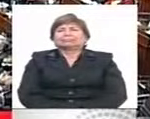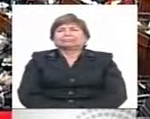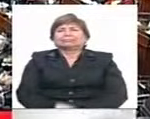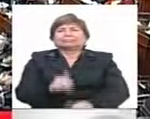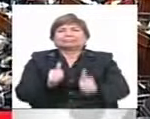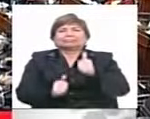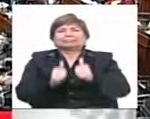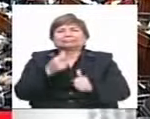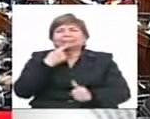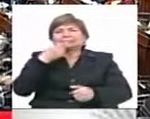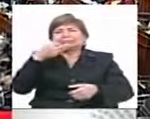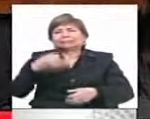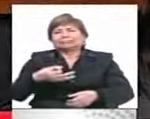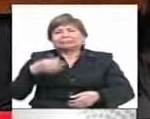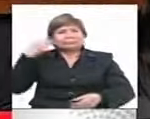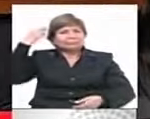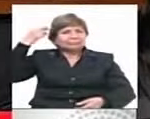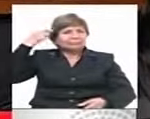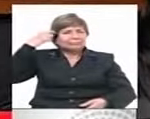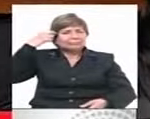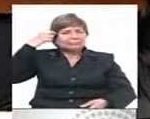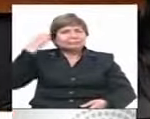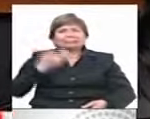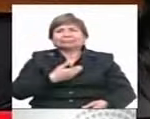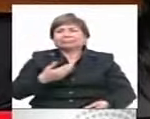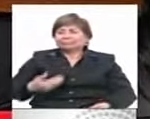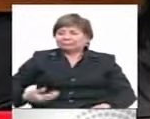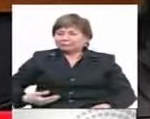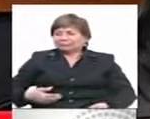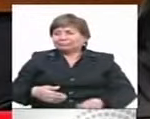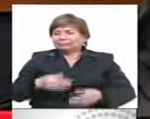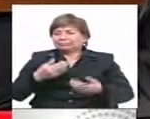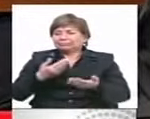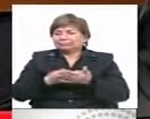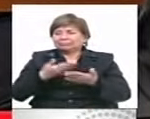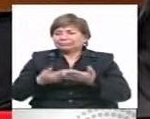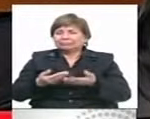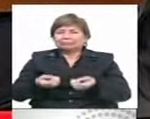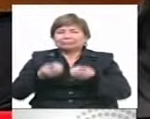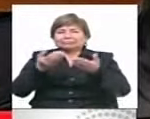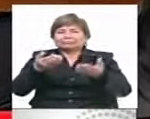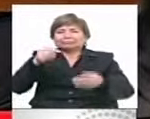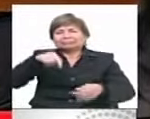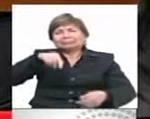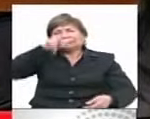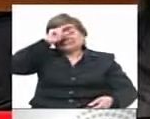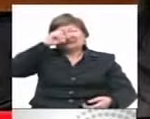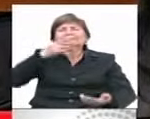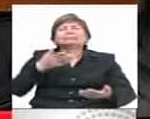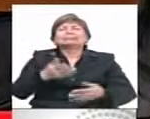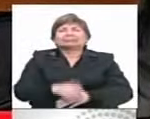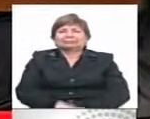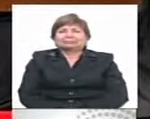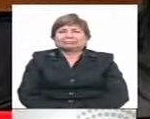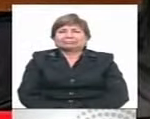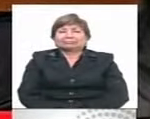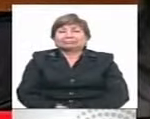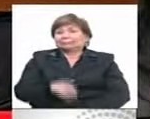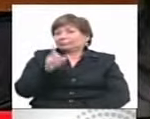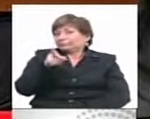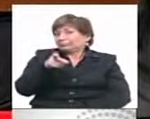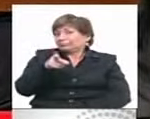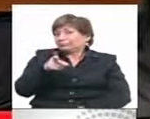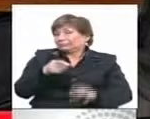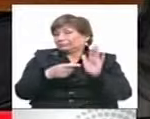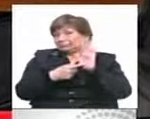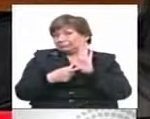¿Cuál es la verdadera política de Estado que se pretende implementar en el país? La que usted nos